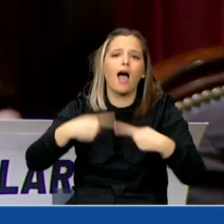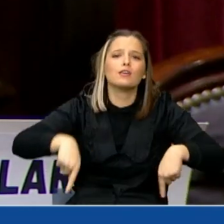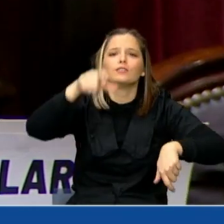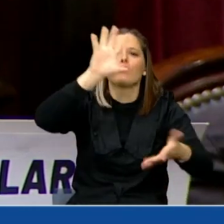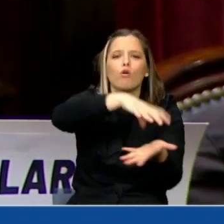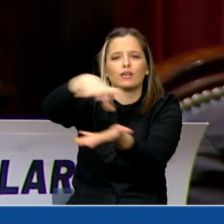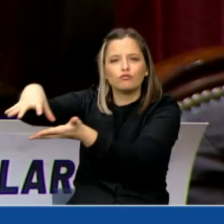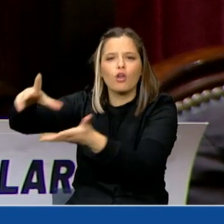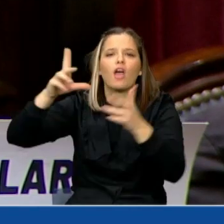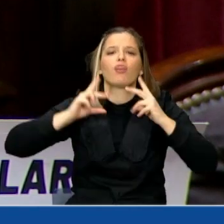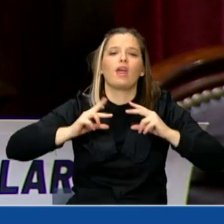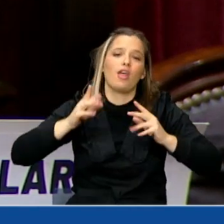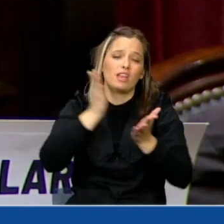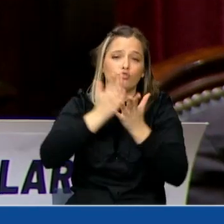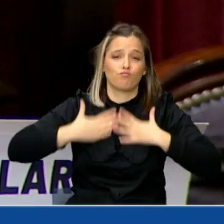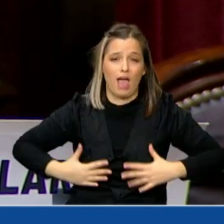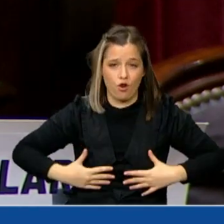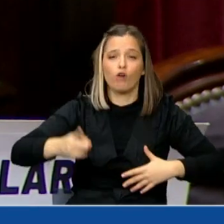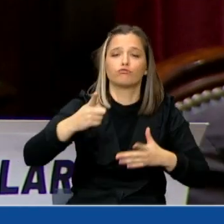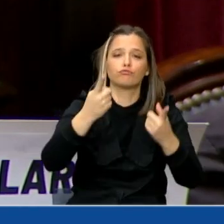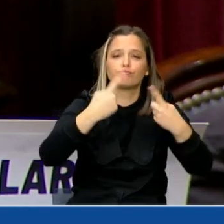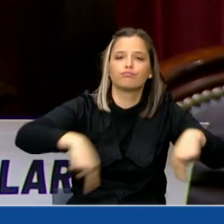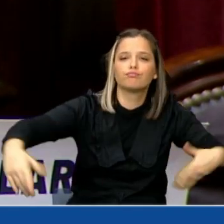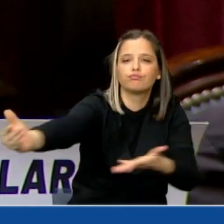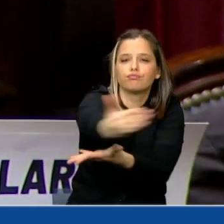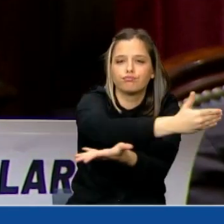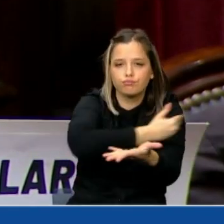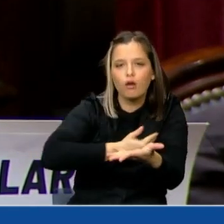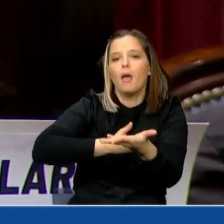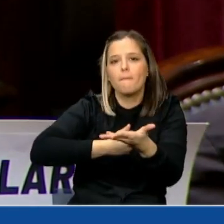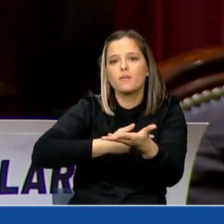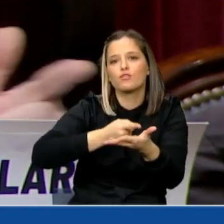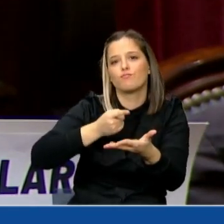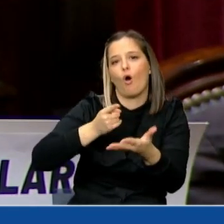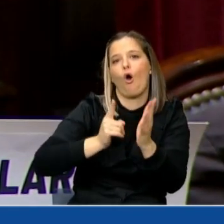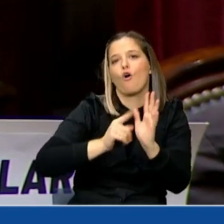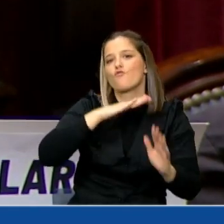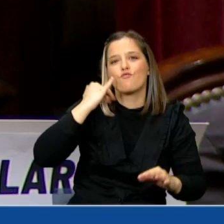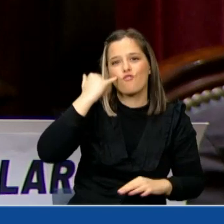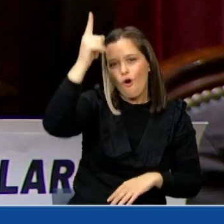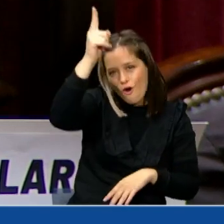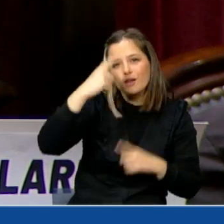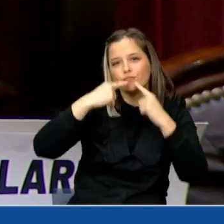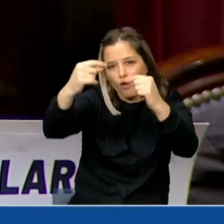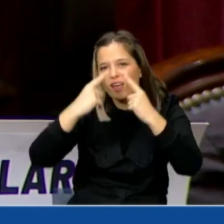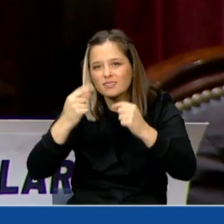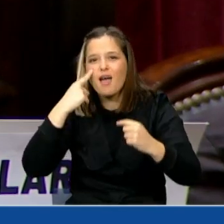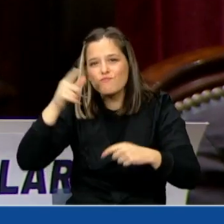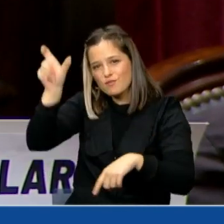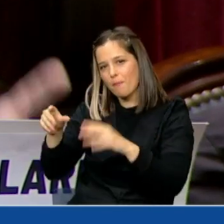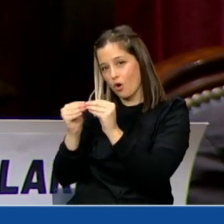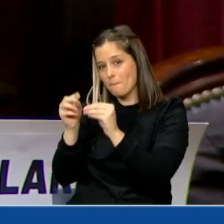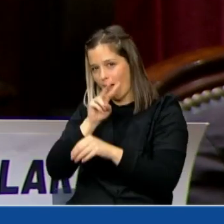están allí en Jujuy reclamando contra esta reforma reaccionaria, y mi compañero Alejandro Vilca, junto a los